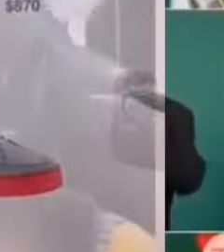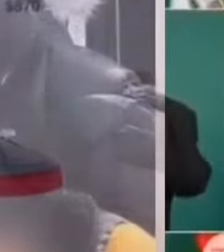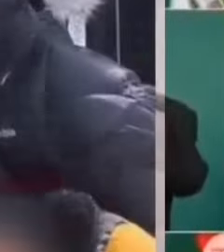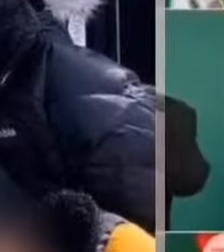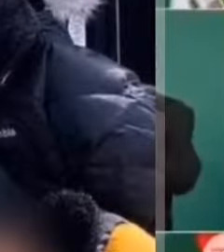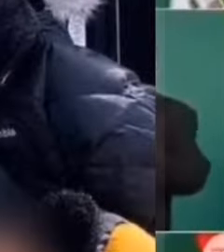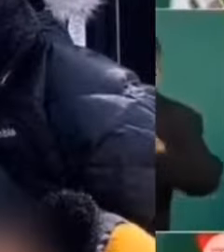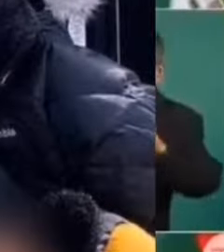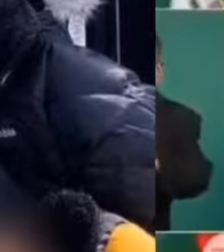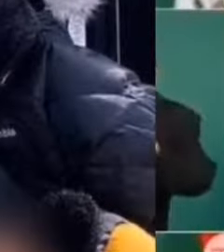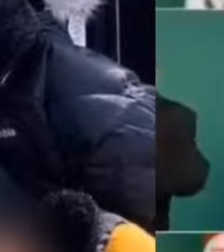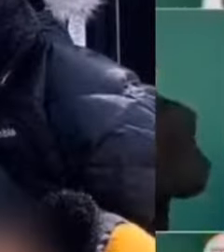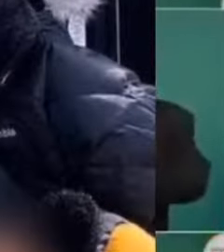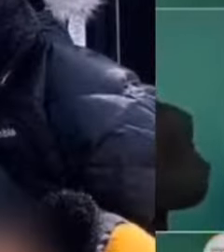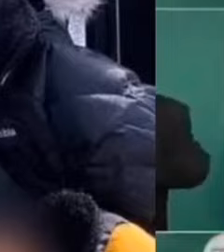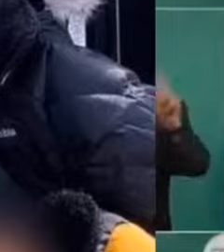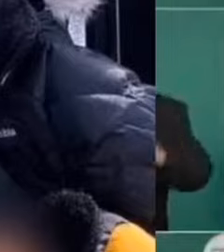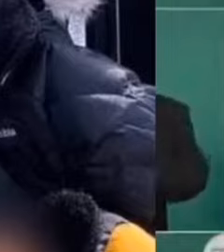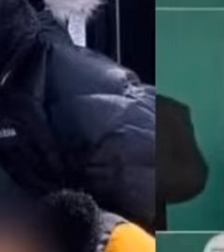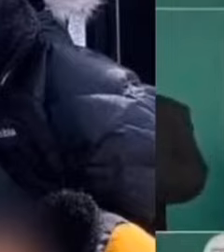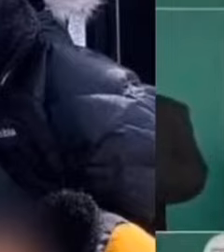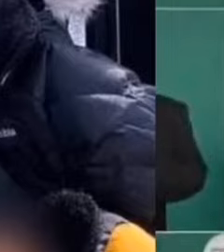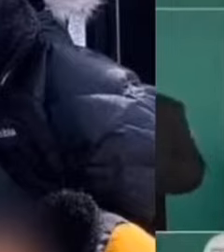clase media